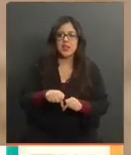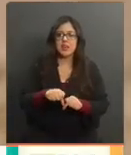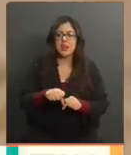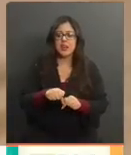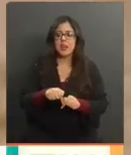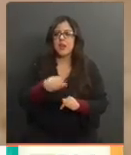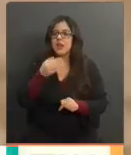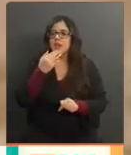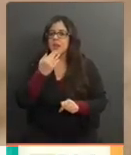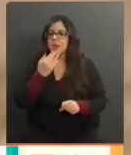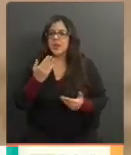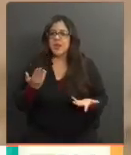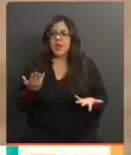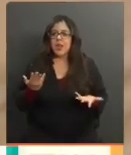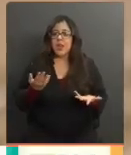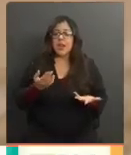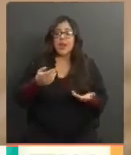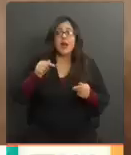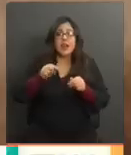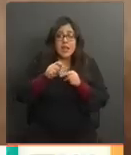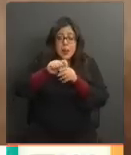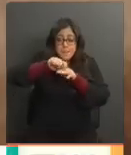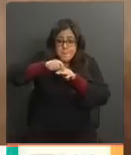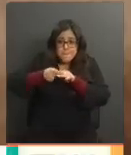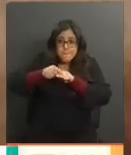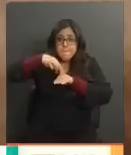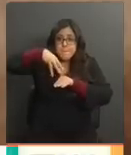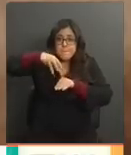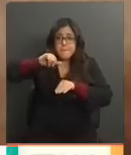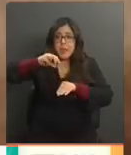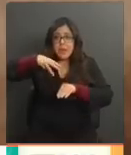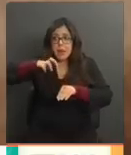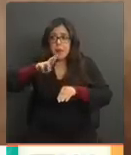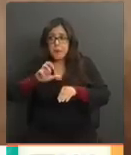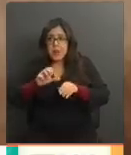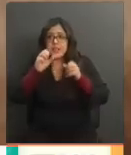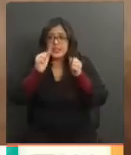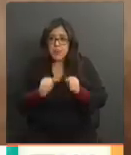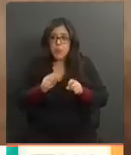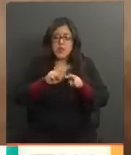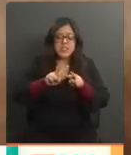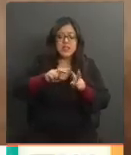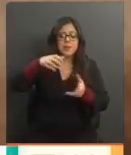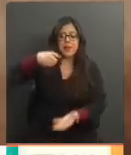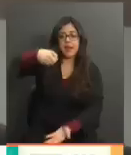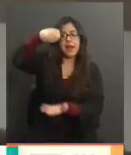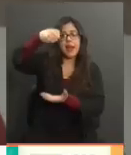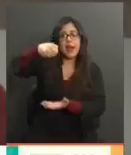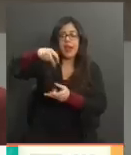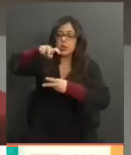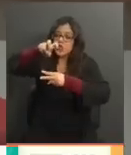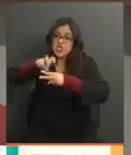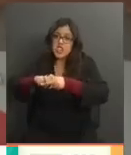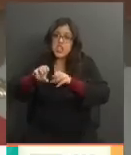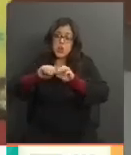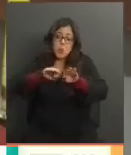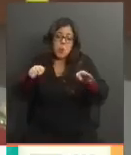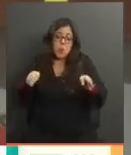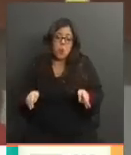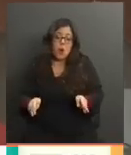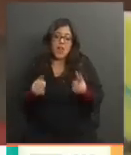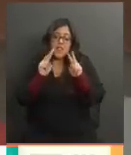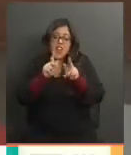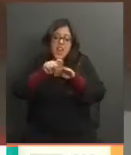la herencia de que el mimbre no solamente podíamos trabajar el canasto o la silla o el simple mueble de mimbre, sino